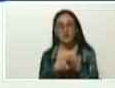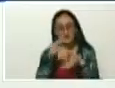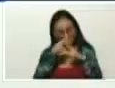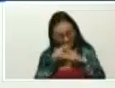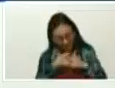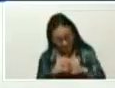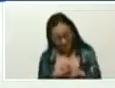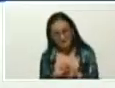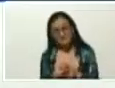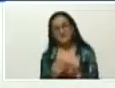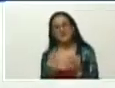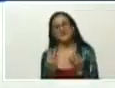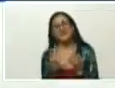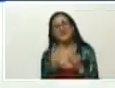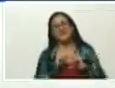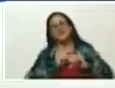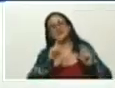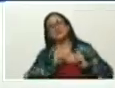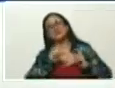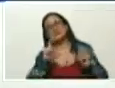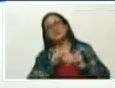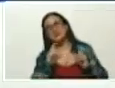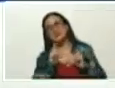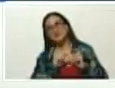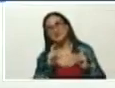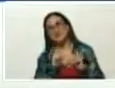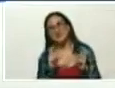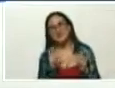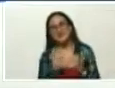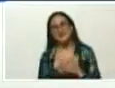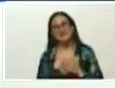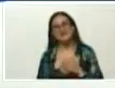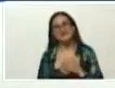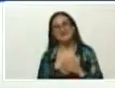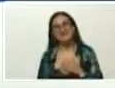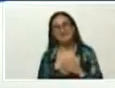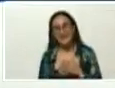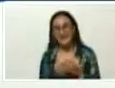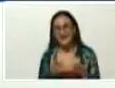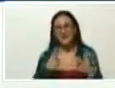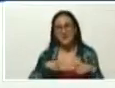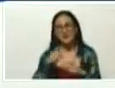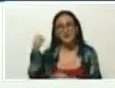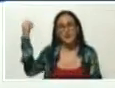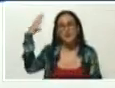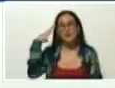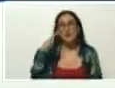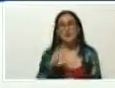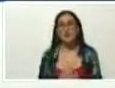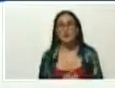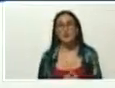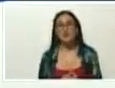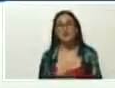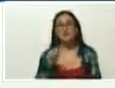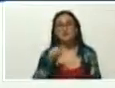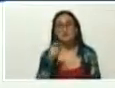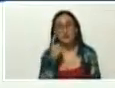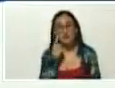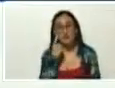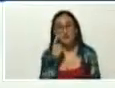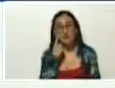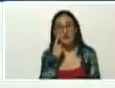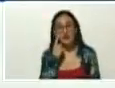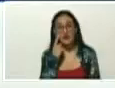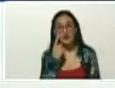mí. Y llena mis espacios con su luz. Sí, pero fíjate que... ciertamente,